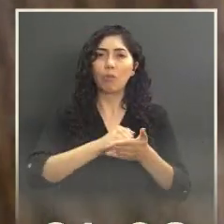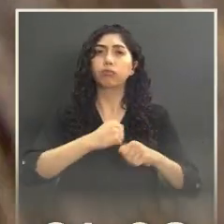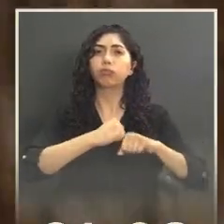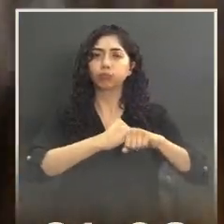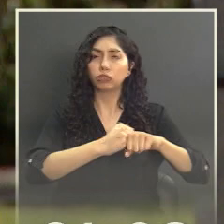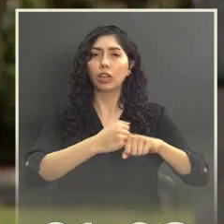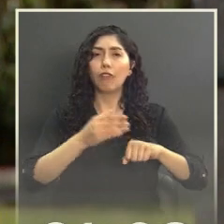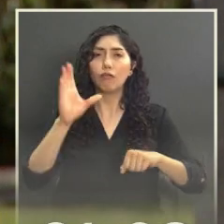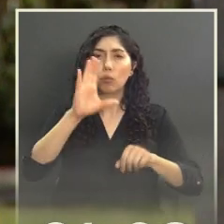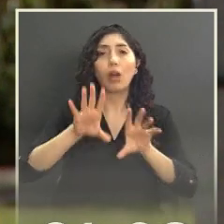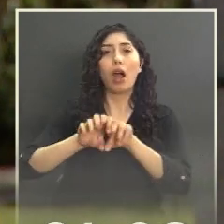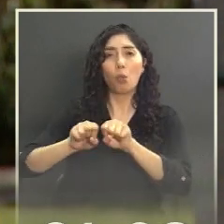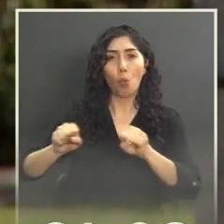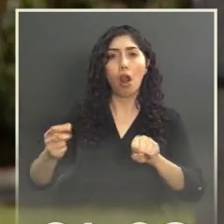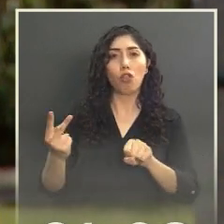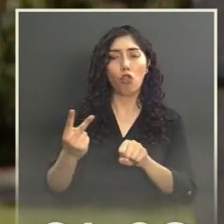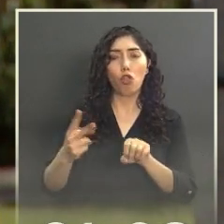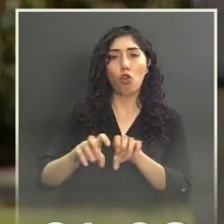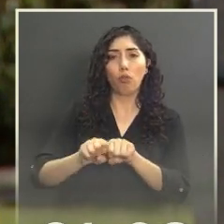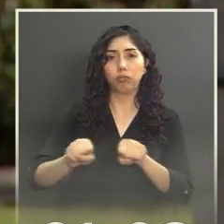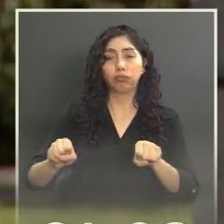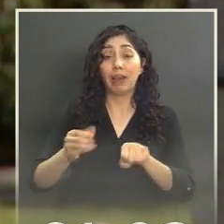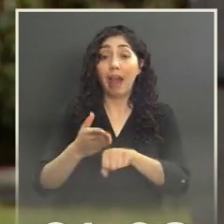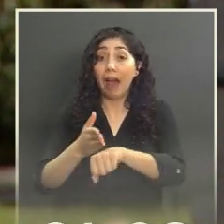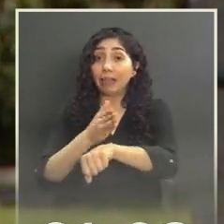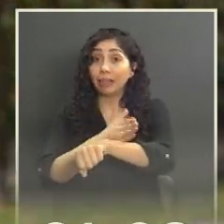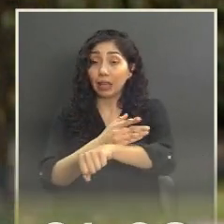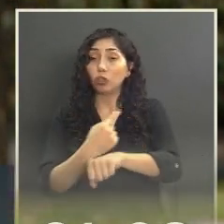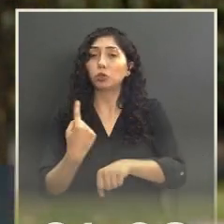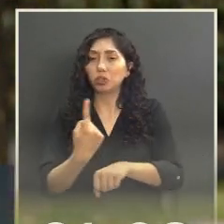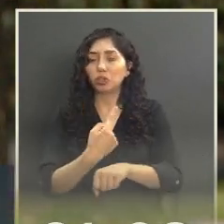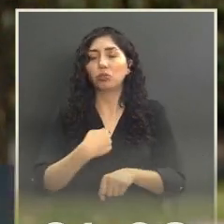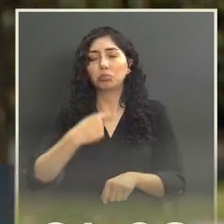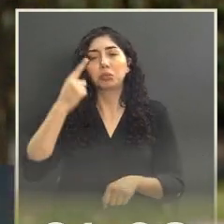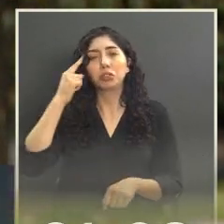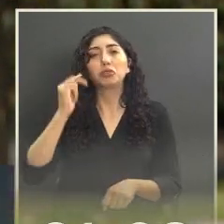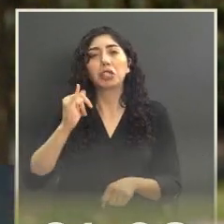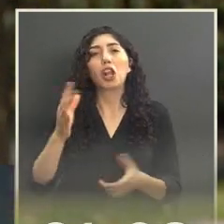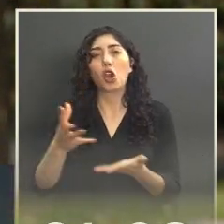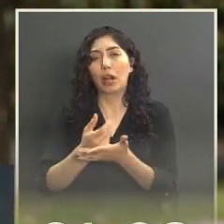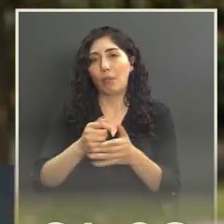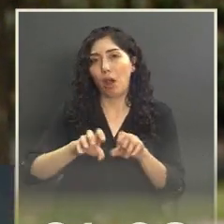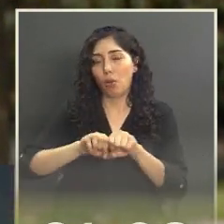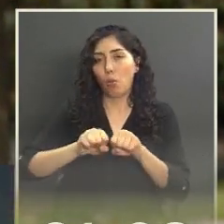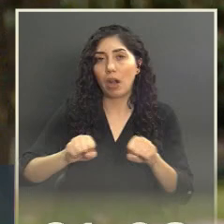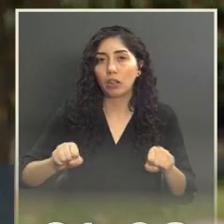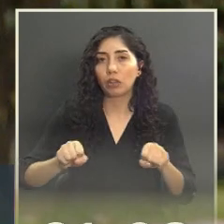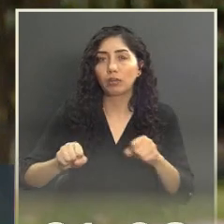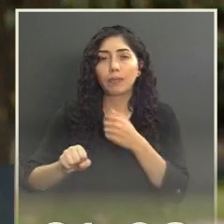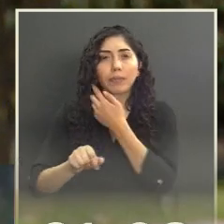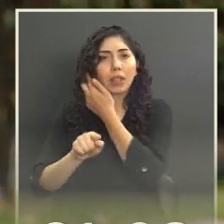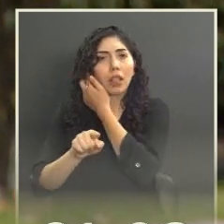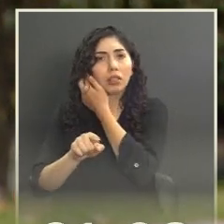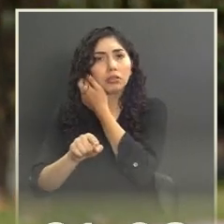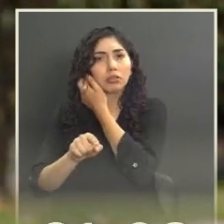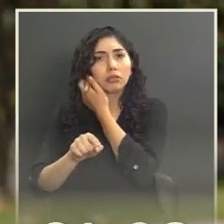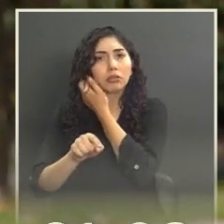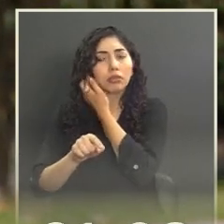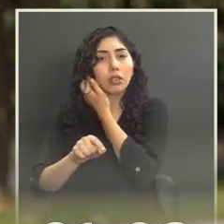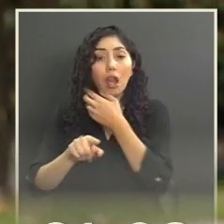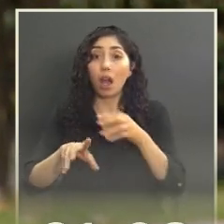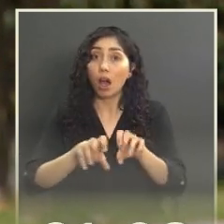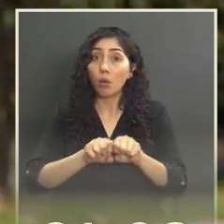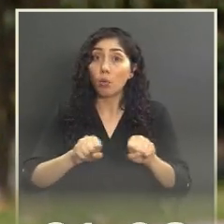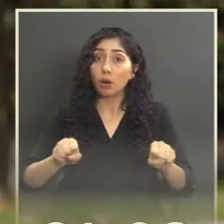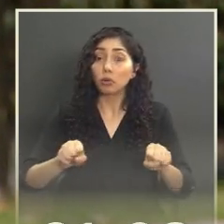entre las partes. Pero antes de eso es muy probable que nosotros lleguemos a un acuerdo. ¿Es un acuerdo que podría dejar esto en cero? En absolutamente en